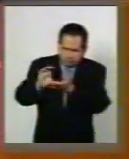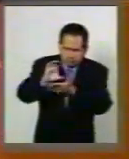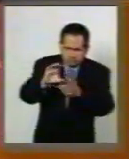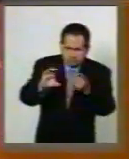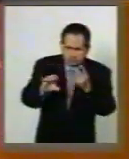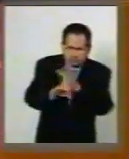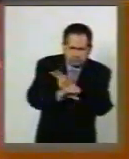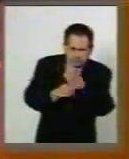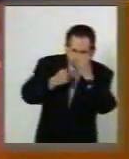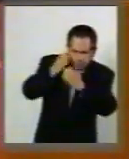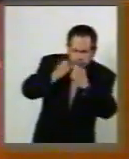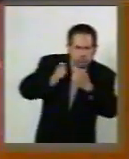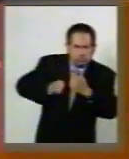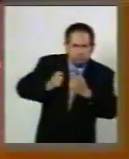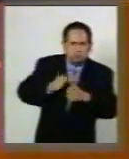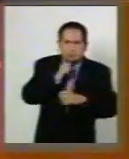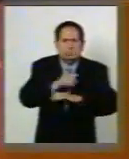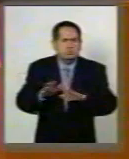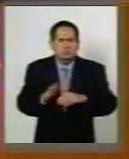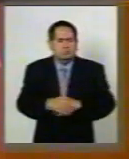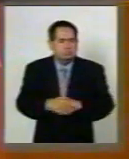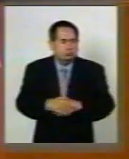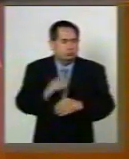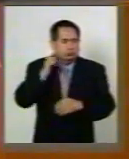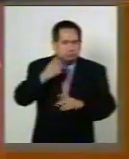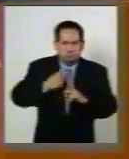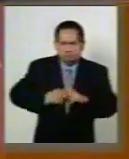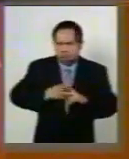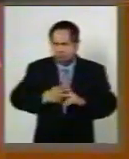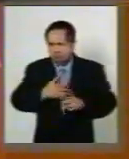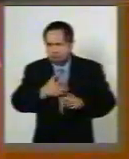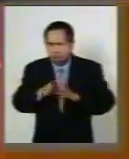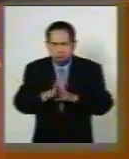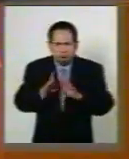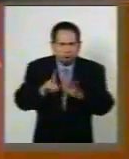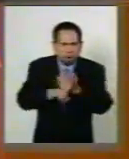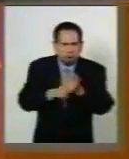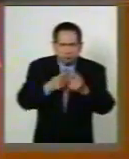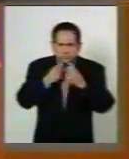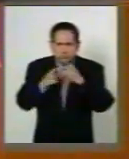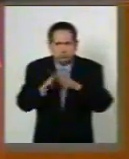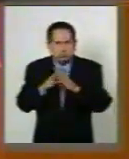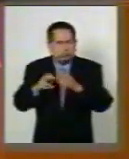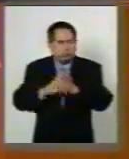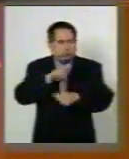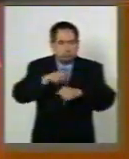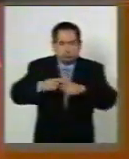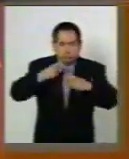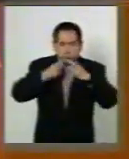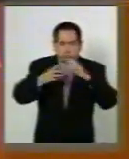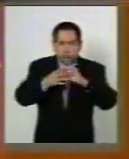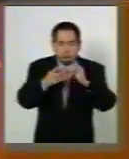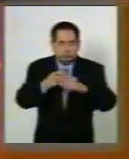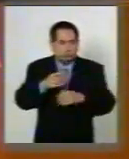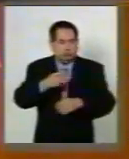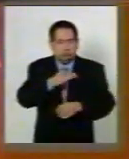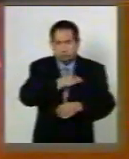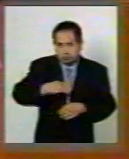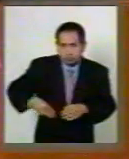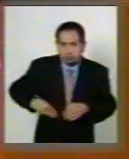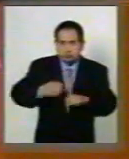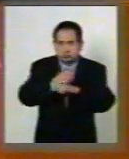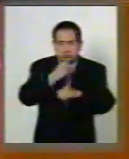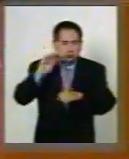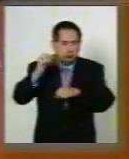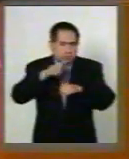pública. No hay una estrategia integral que se siga a nivel nacional, estatal, municipal